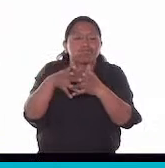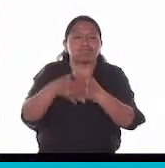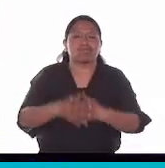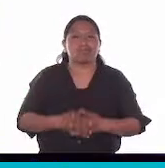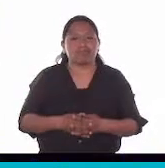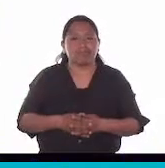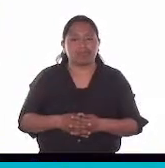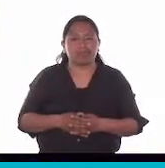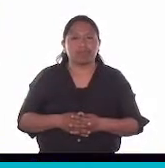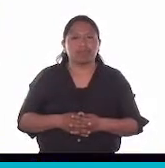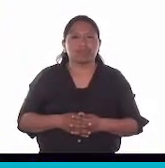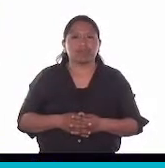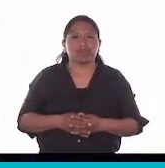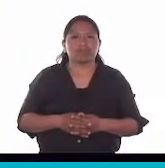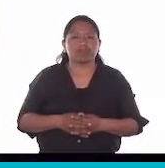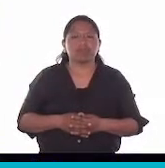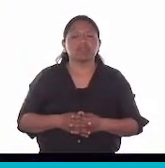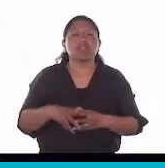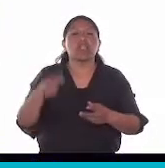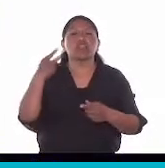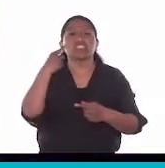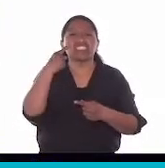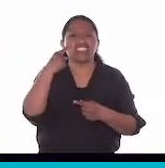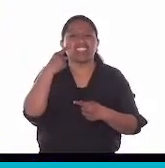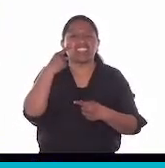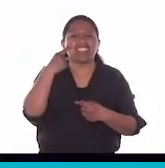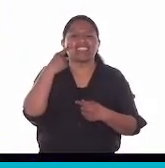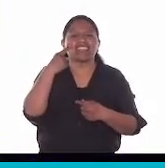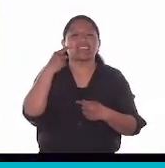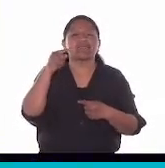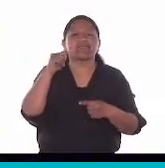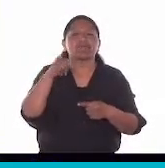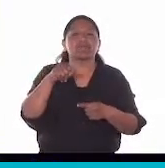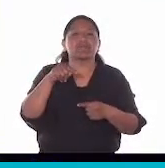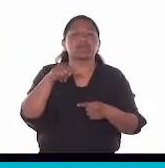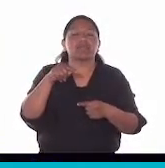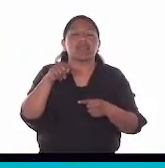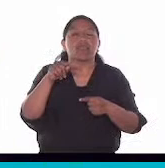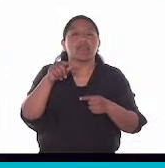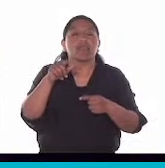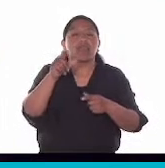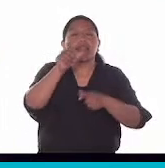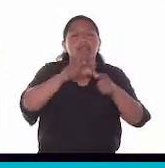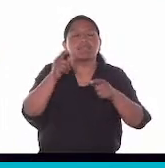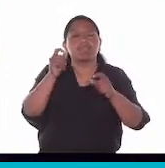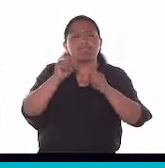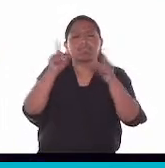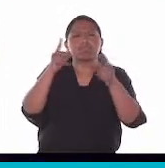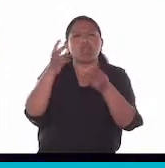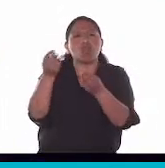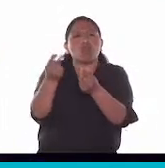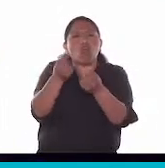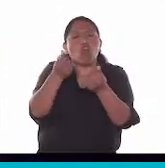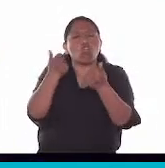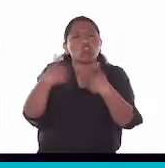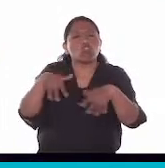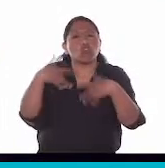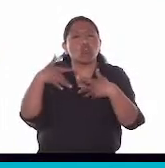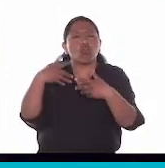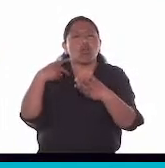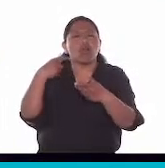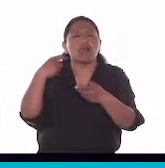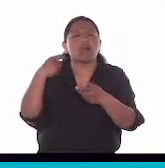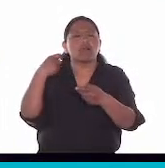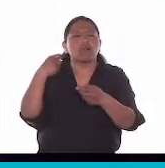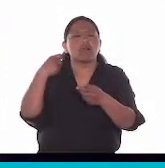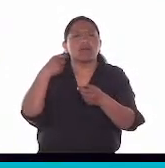los intendentes vieron con asombro Cuál era el monto destinado a